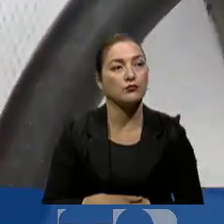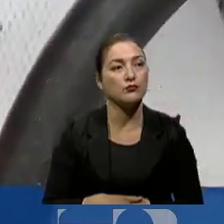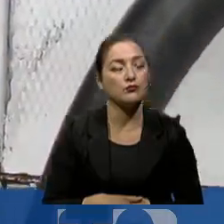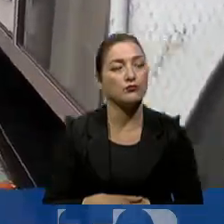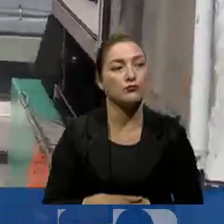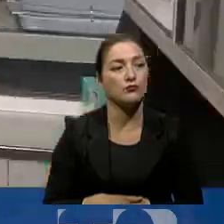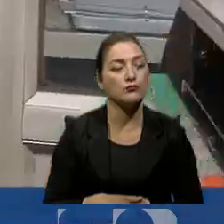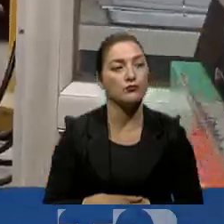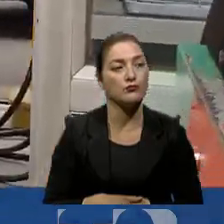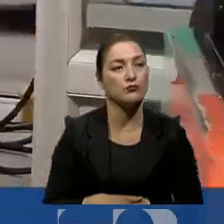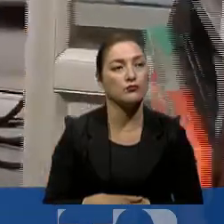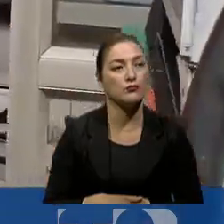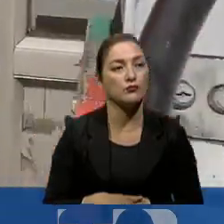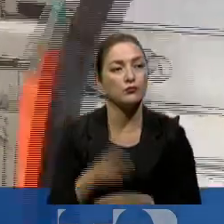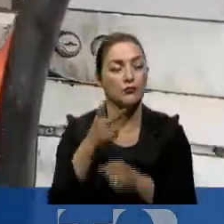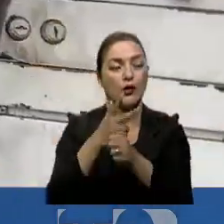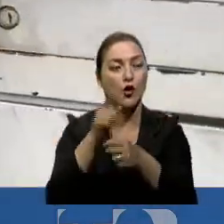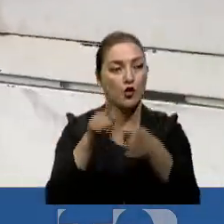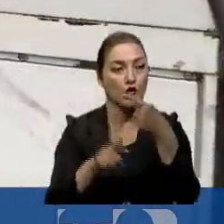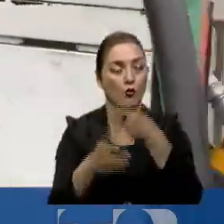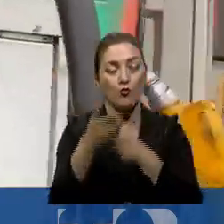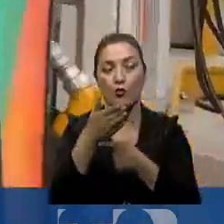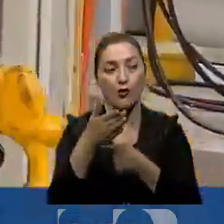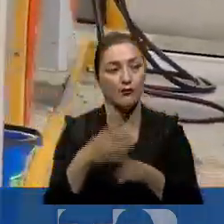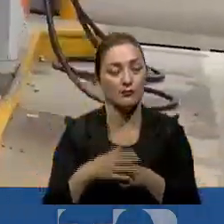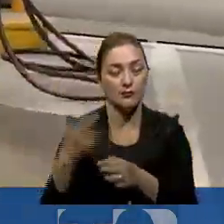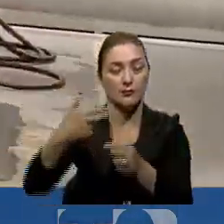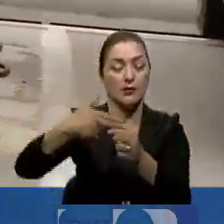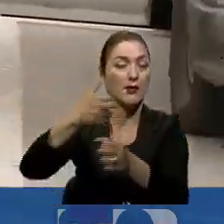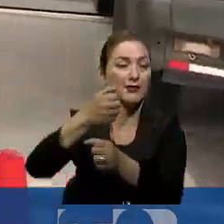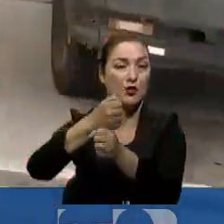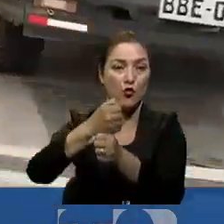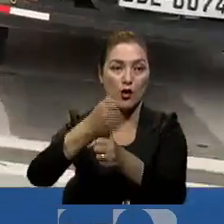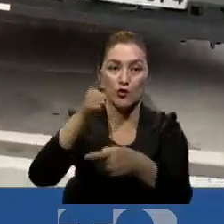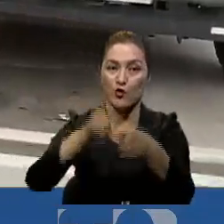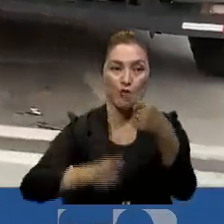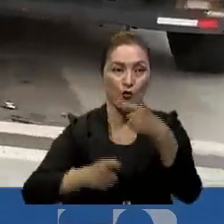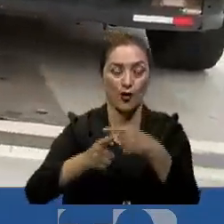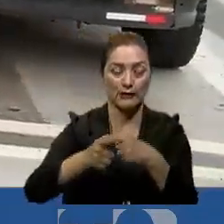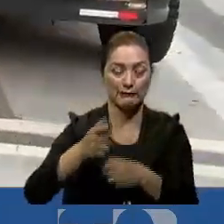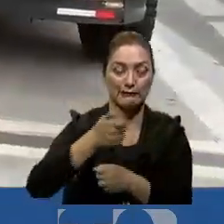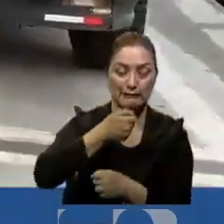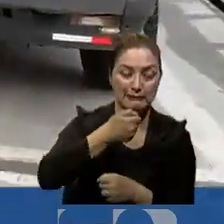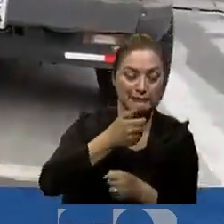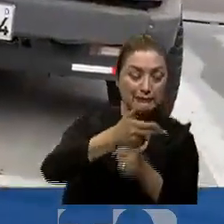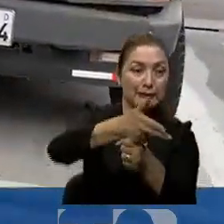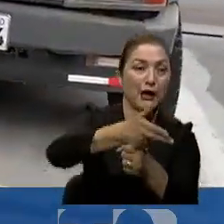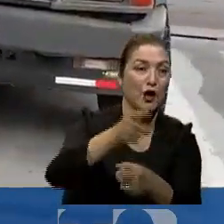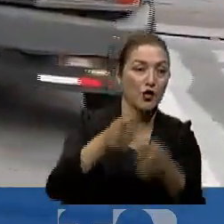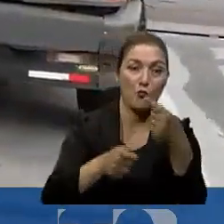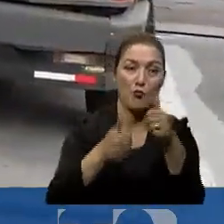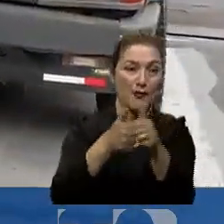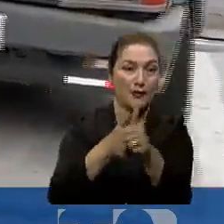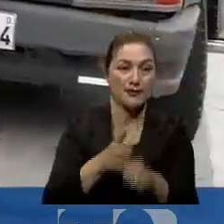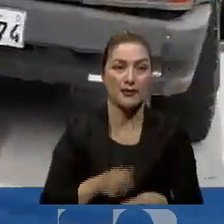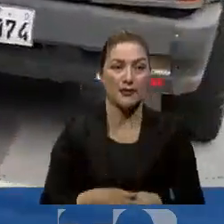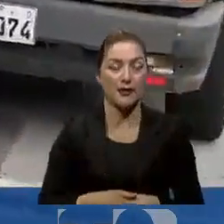el teléfono. Perfecto, no hay problema. Bueno, nos piden por el tema de seguridad que nos alejemos, estamos cerca de